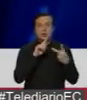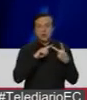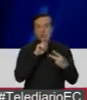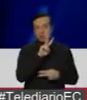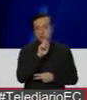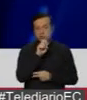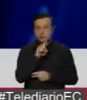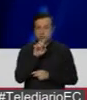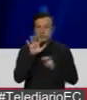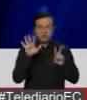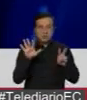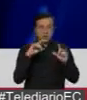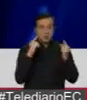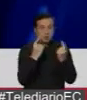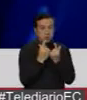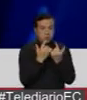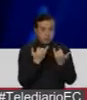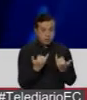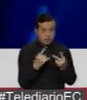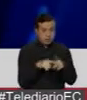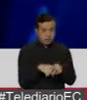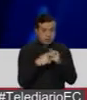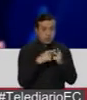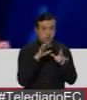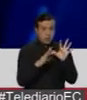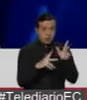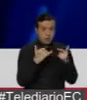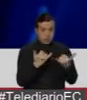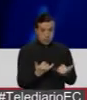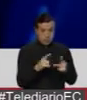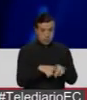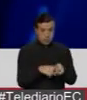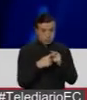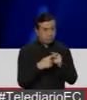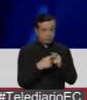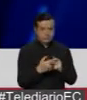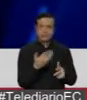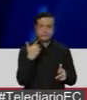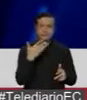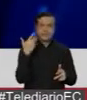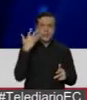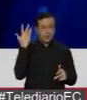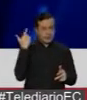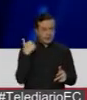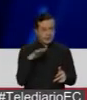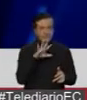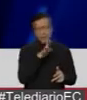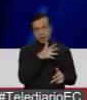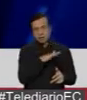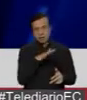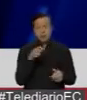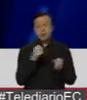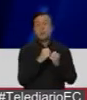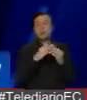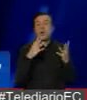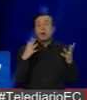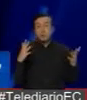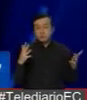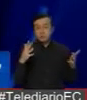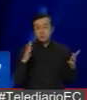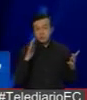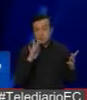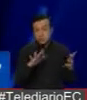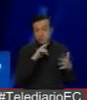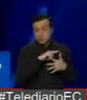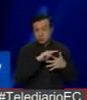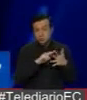Esta mafia no se armó este año, esta mafia no se armó en los últimos 3 años. Tenemos alrededor de los suministros,